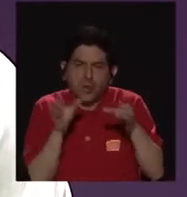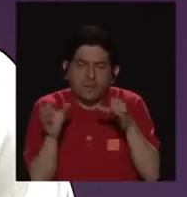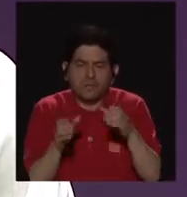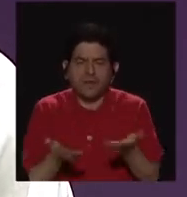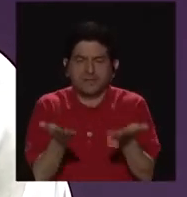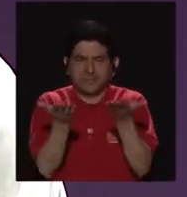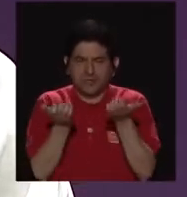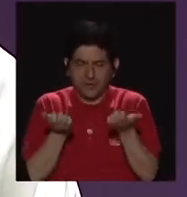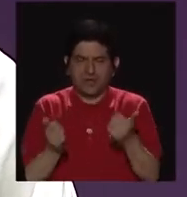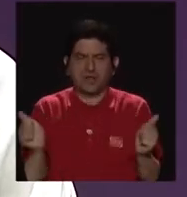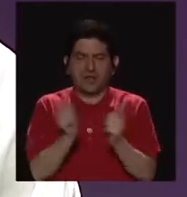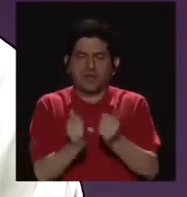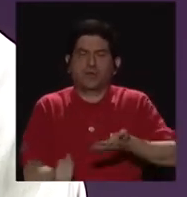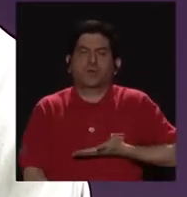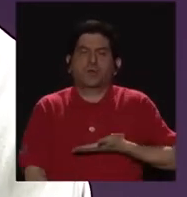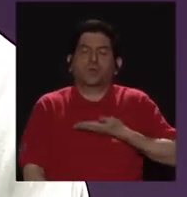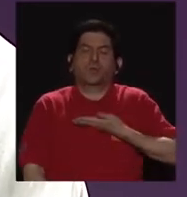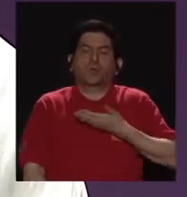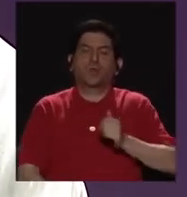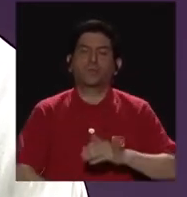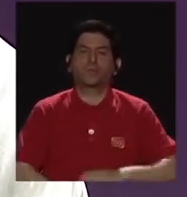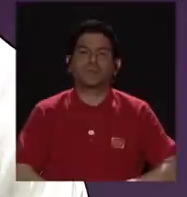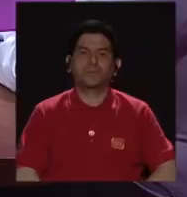con el orgullo